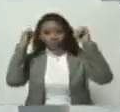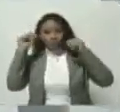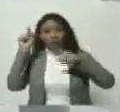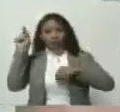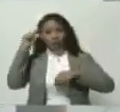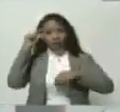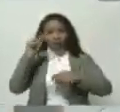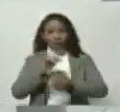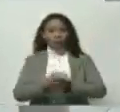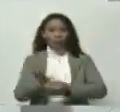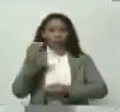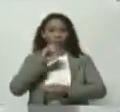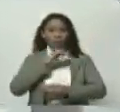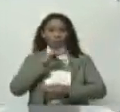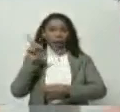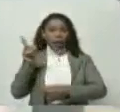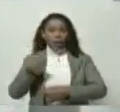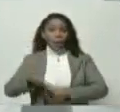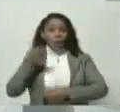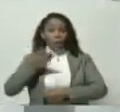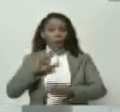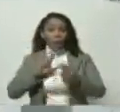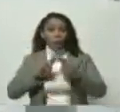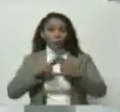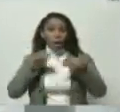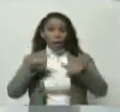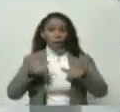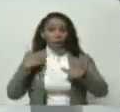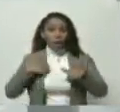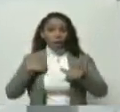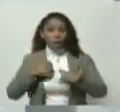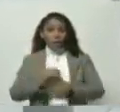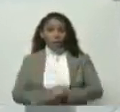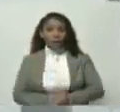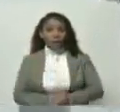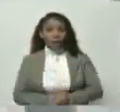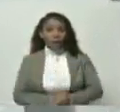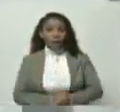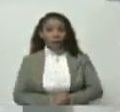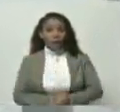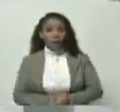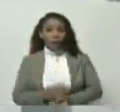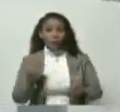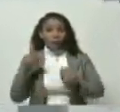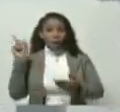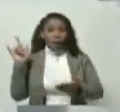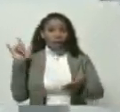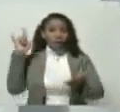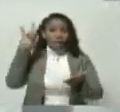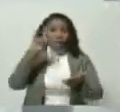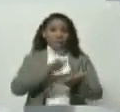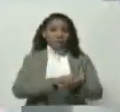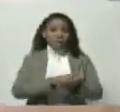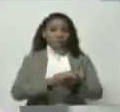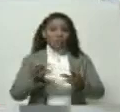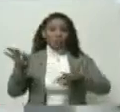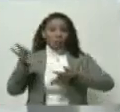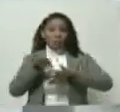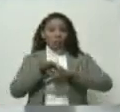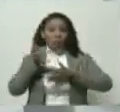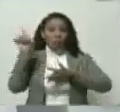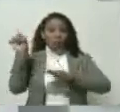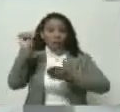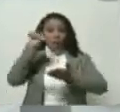¿no? Además que la historia de ellos es muy particular, se conocieron aquí en Argentina, como él es piloto, se casaron en